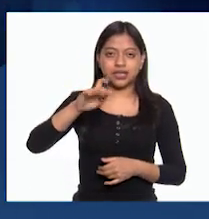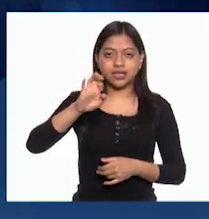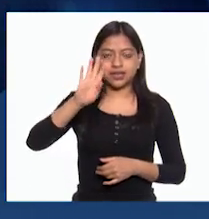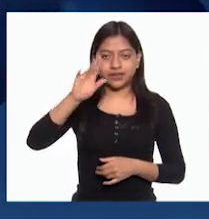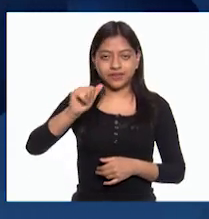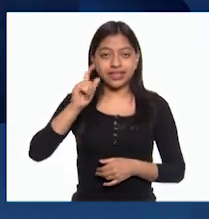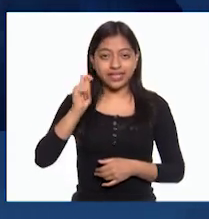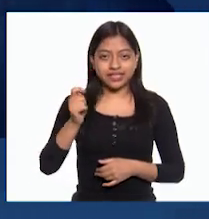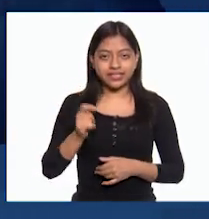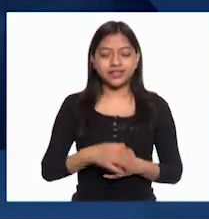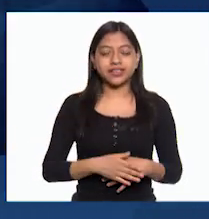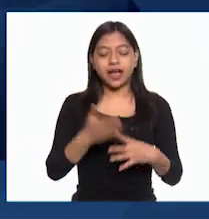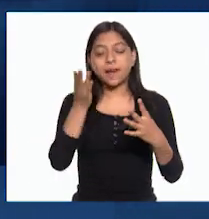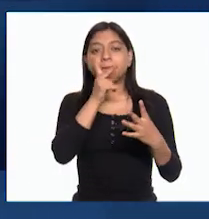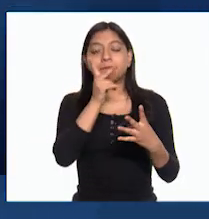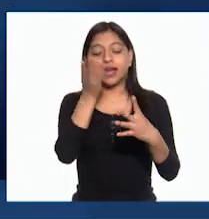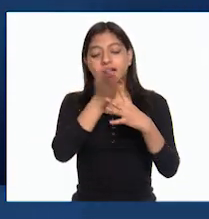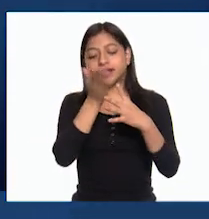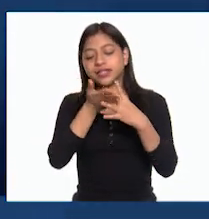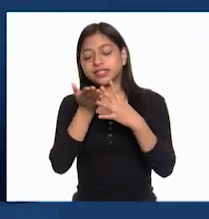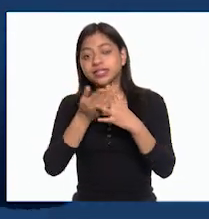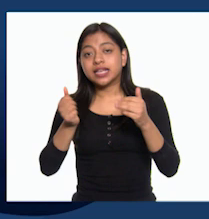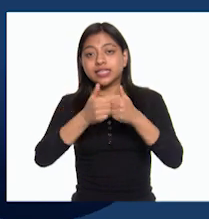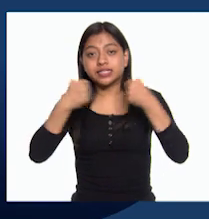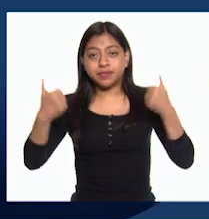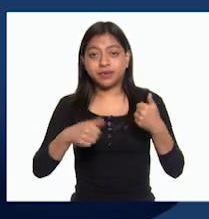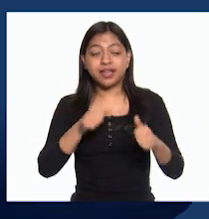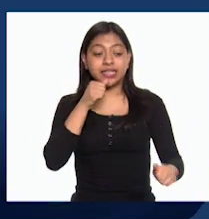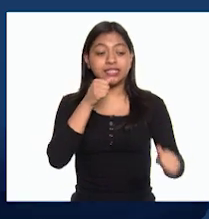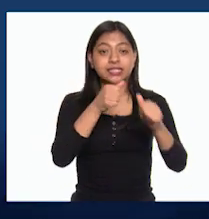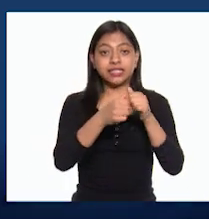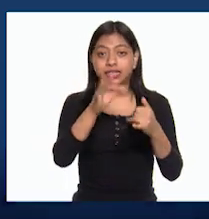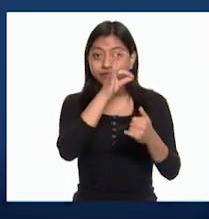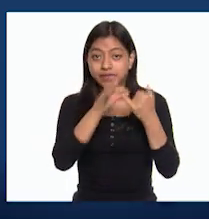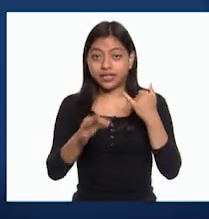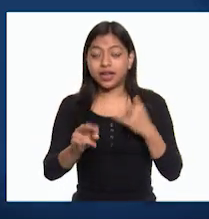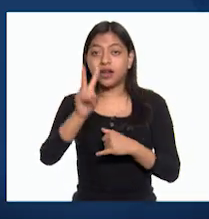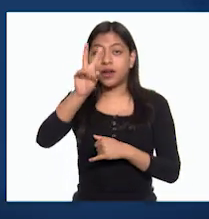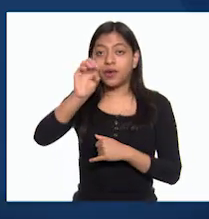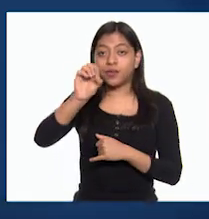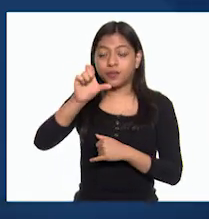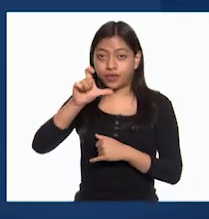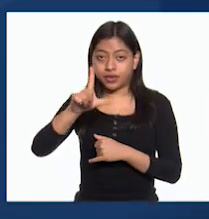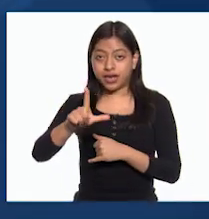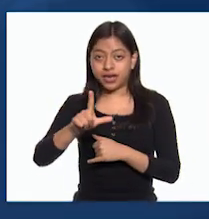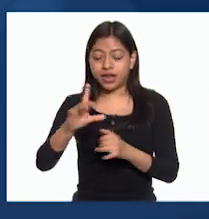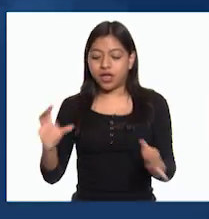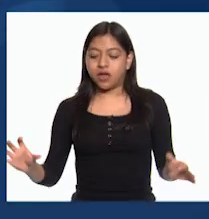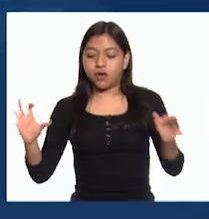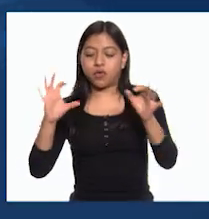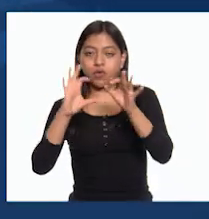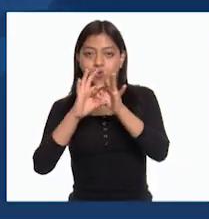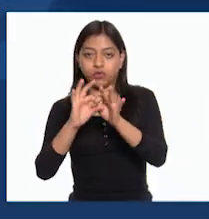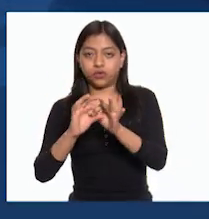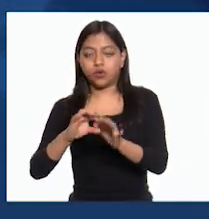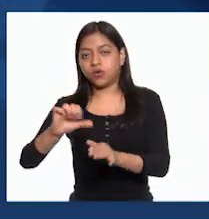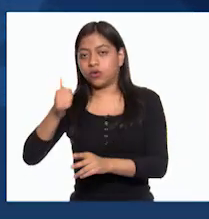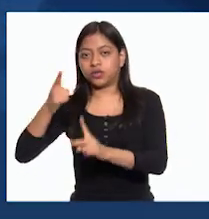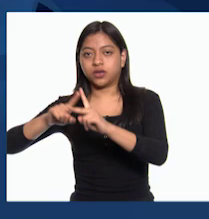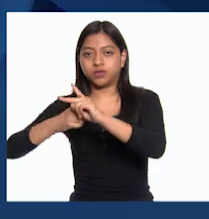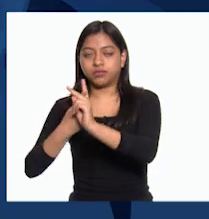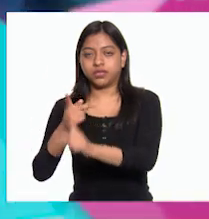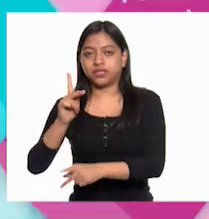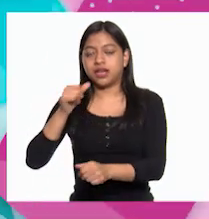una única sílaba de 2 o más vocales contiguas pertenecientes a palabras distintas. Muy bien, estudiantes